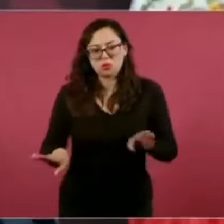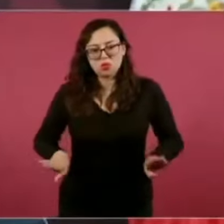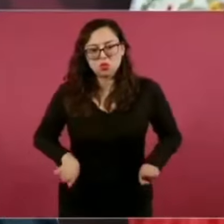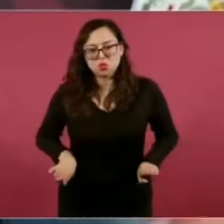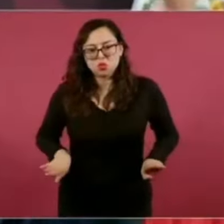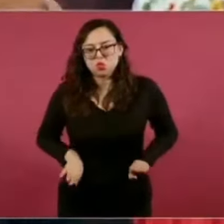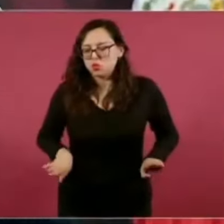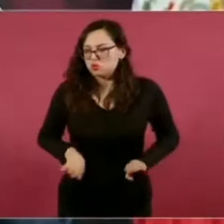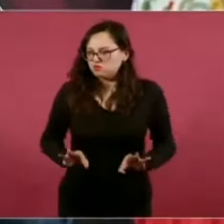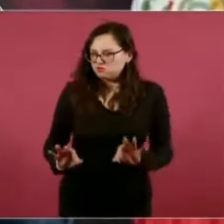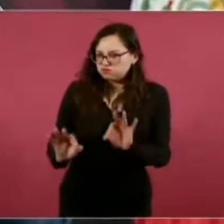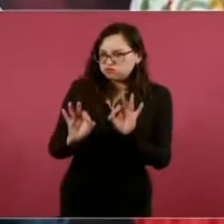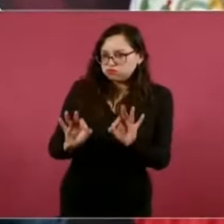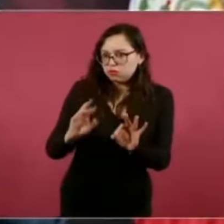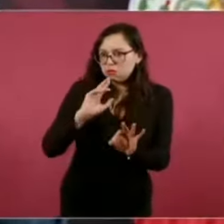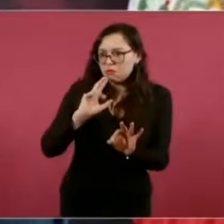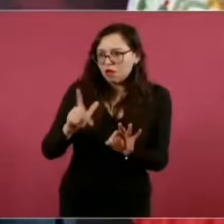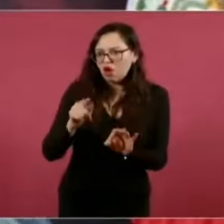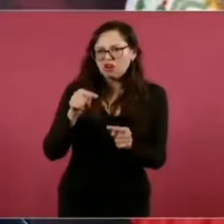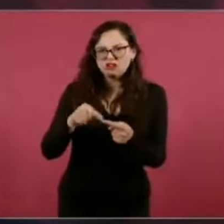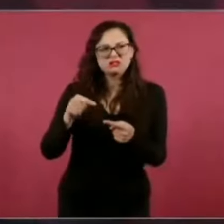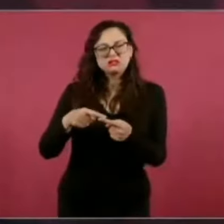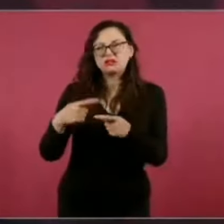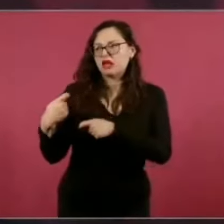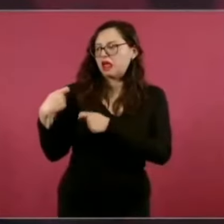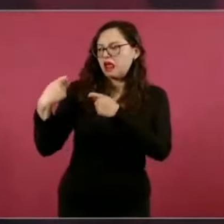lo heredamos del México prehispánico.